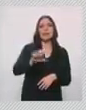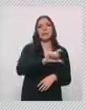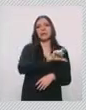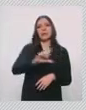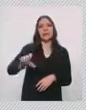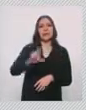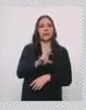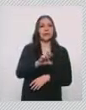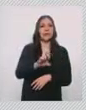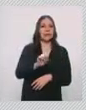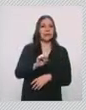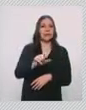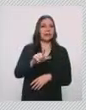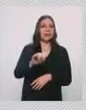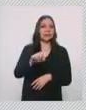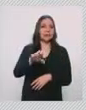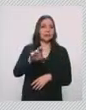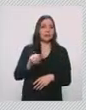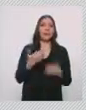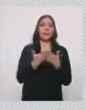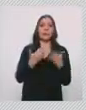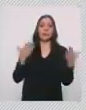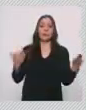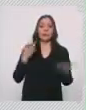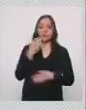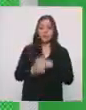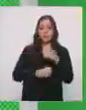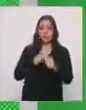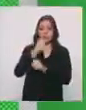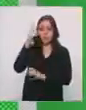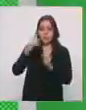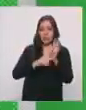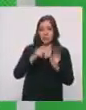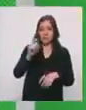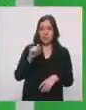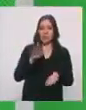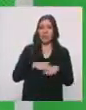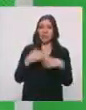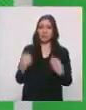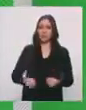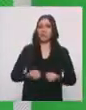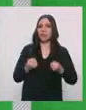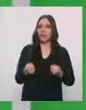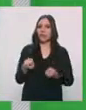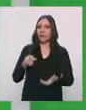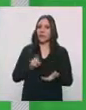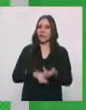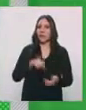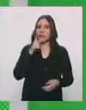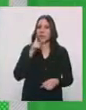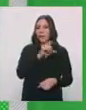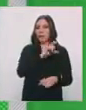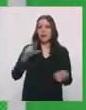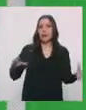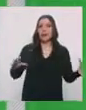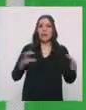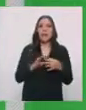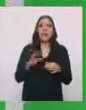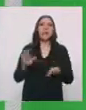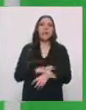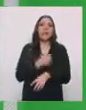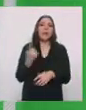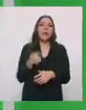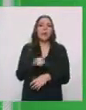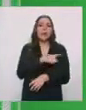medio de la contingencia, toma un contexto aún más poderoso, con más fuerza, porque tenemos pues más motivos el por